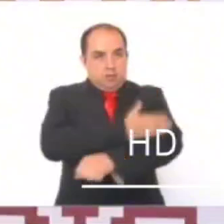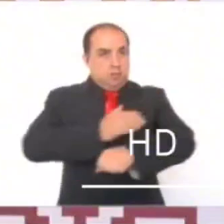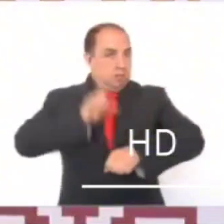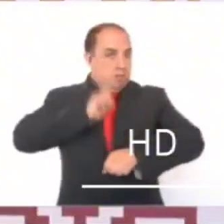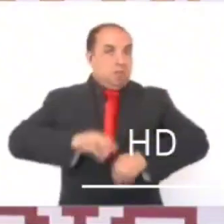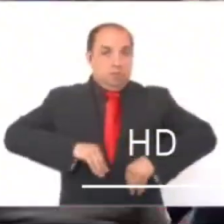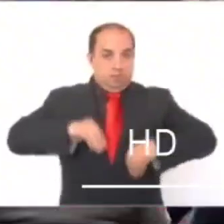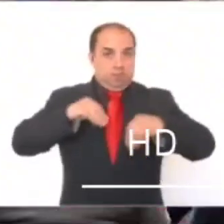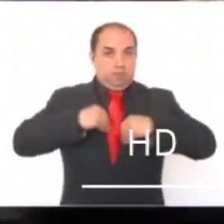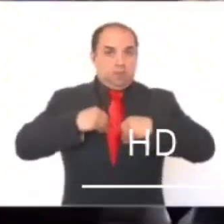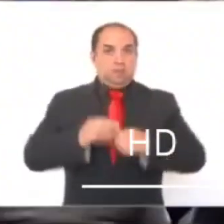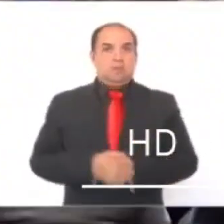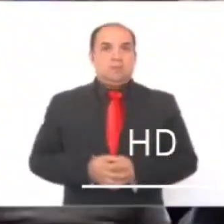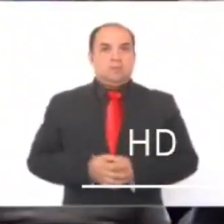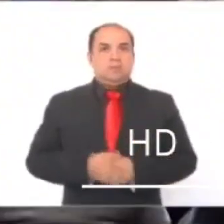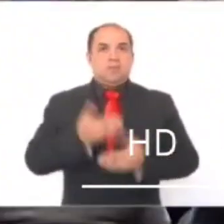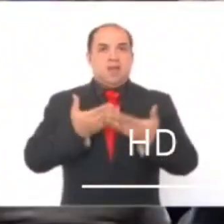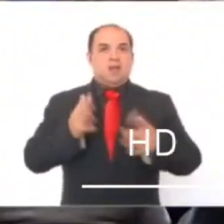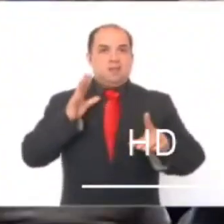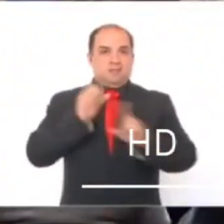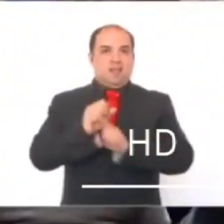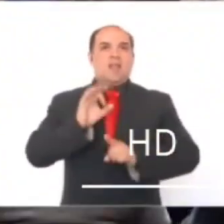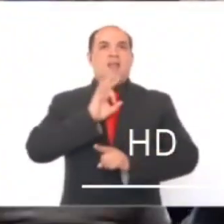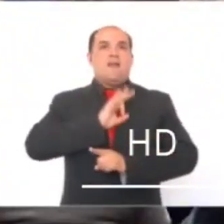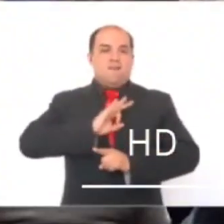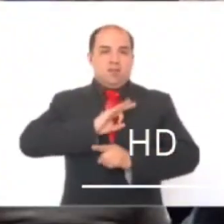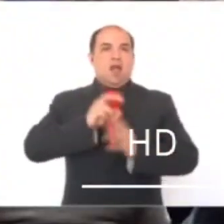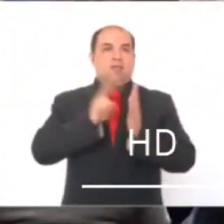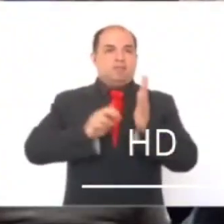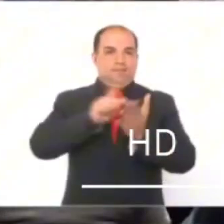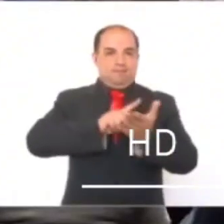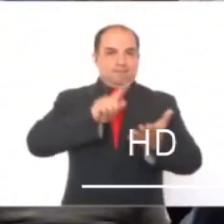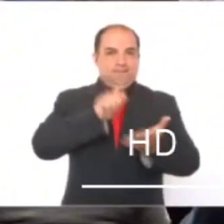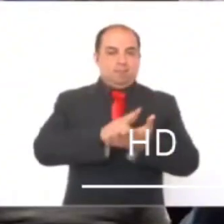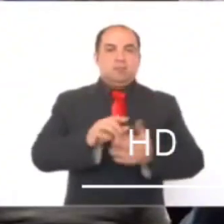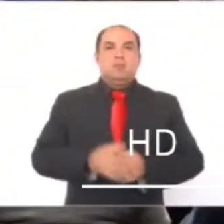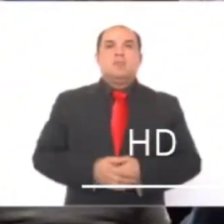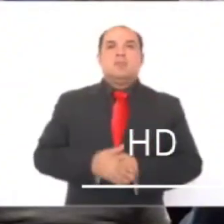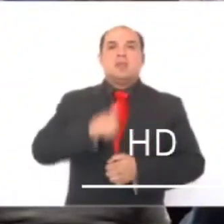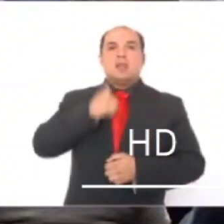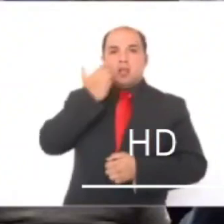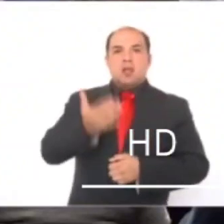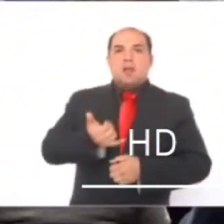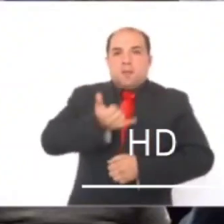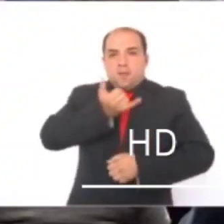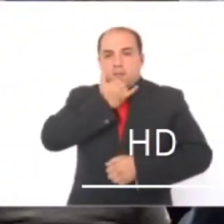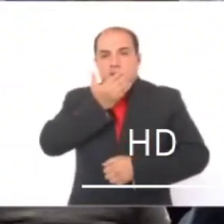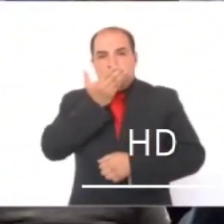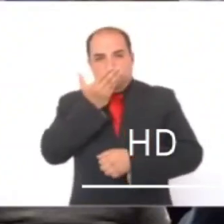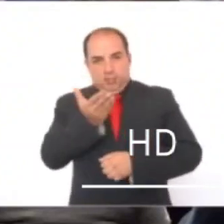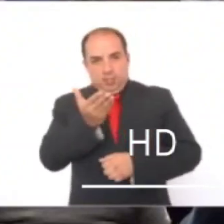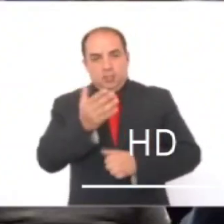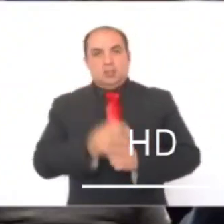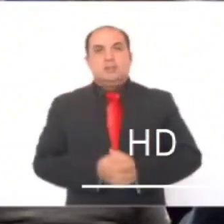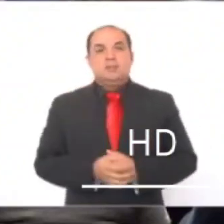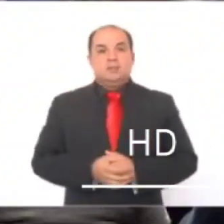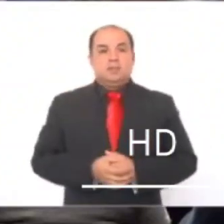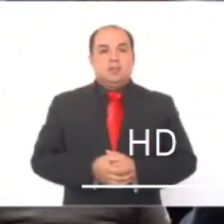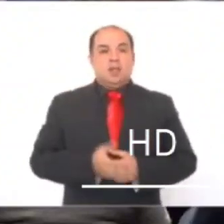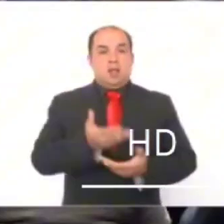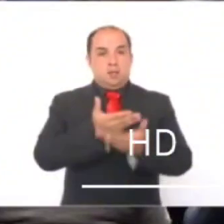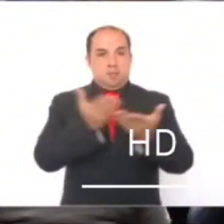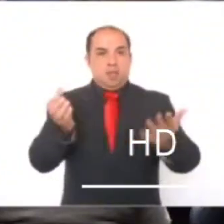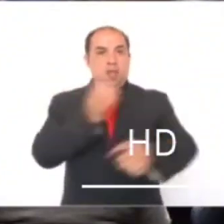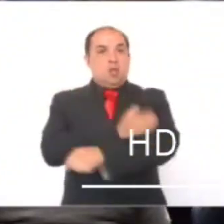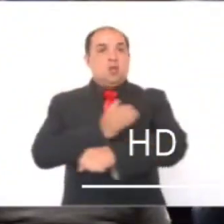compañeras, es para felicitarles. Yo le quiero ofrecer una disculpa, por supuesto, a estas